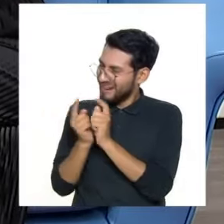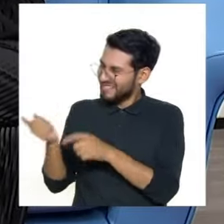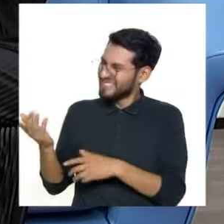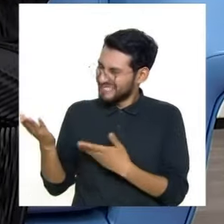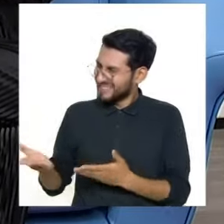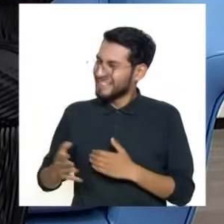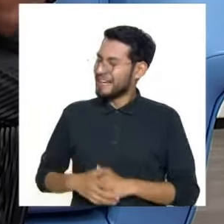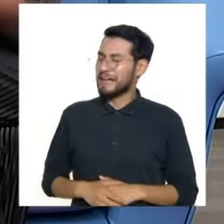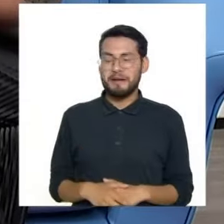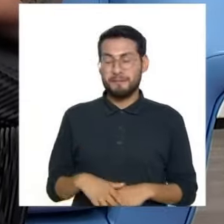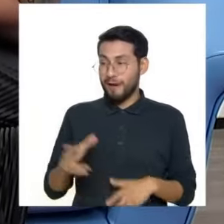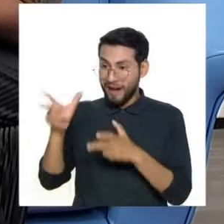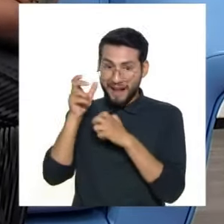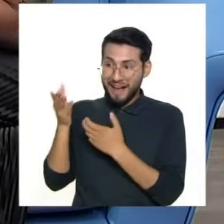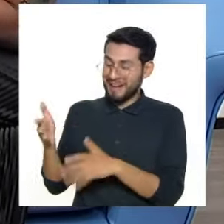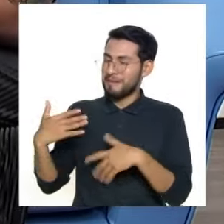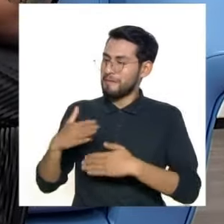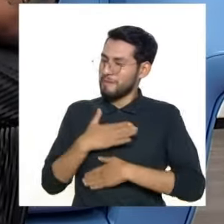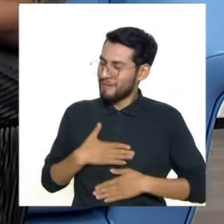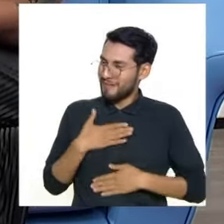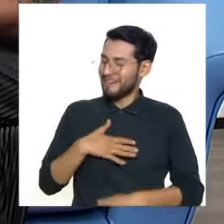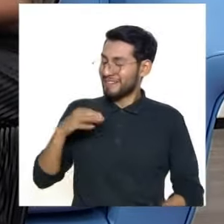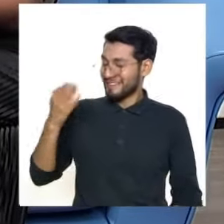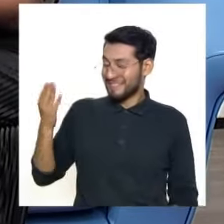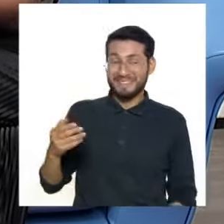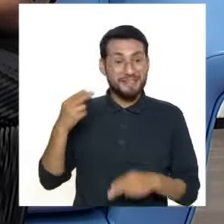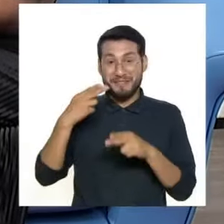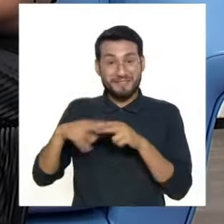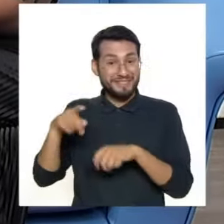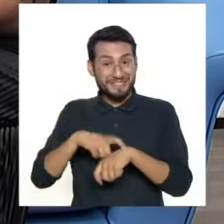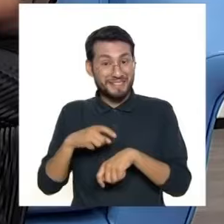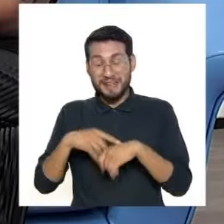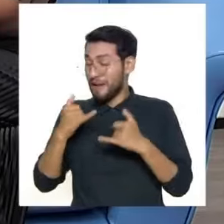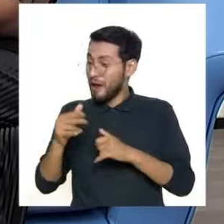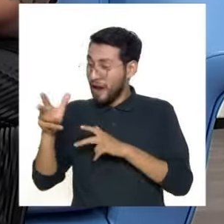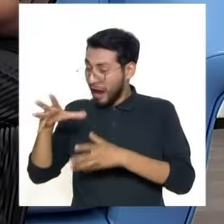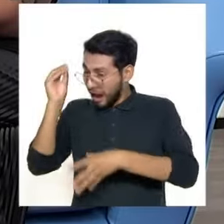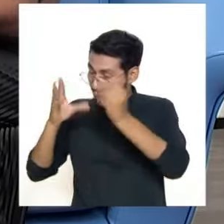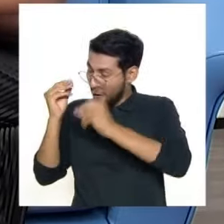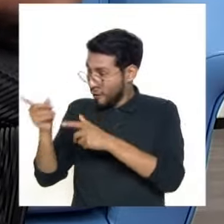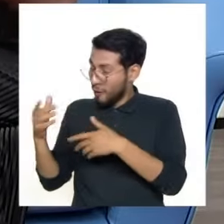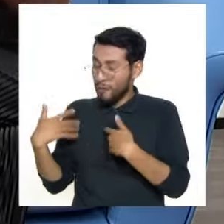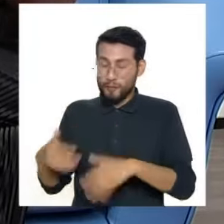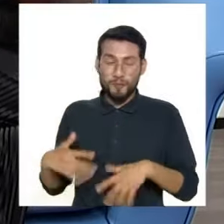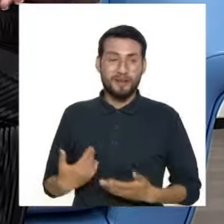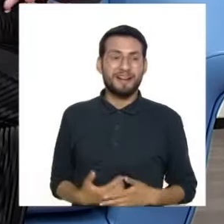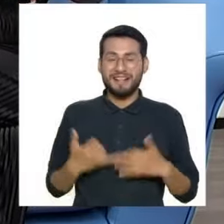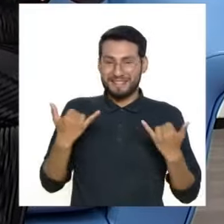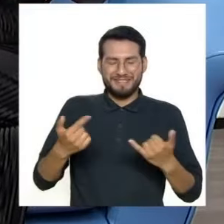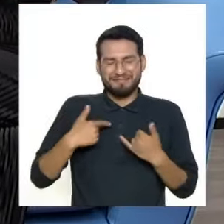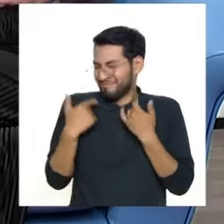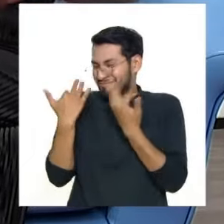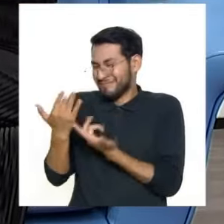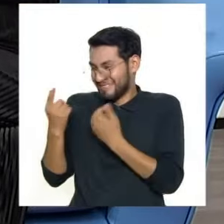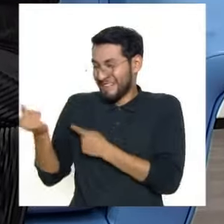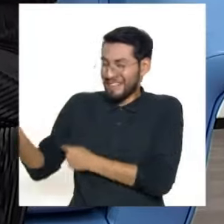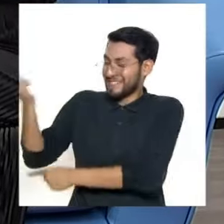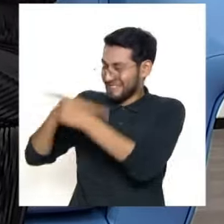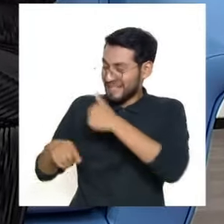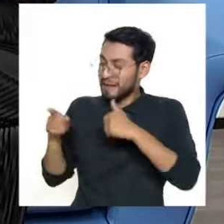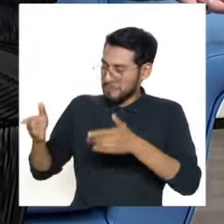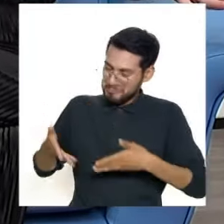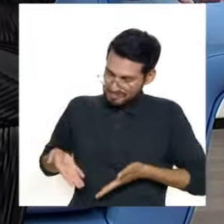nosotros escucharlo es un placer porque en este corto tiempo hemos aprendido mucho de usted así que acá lo vamos a estar esperando y